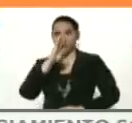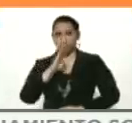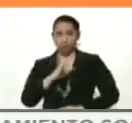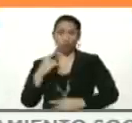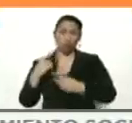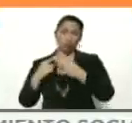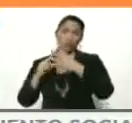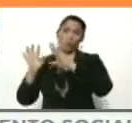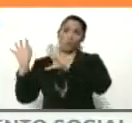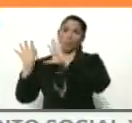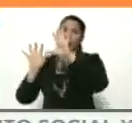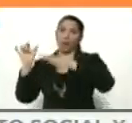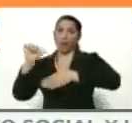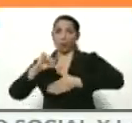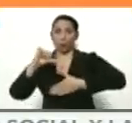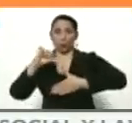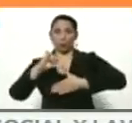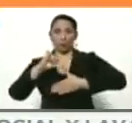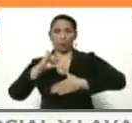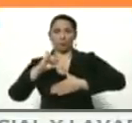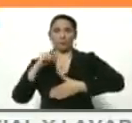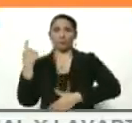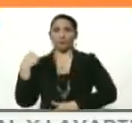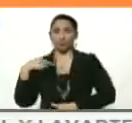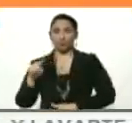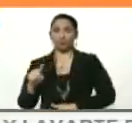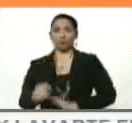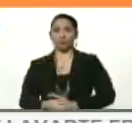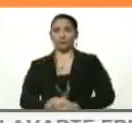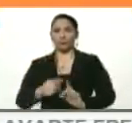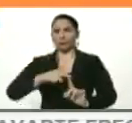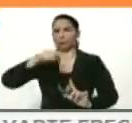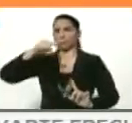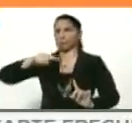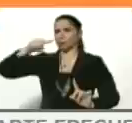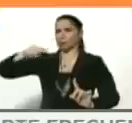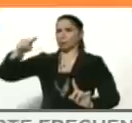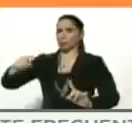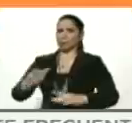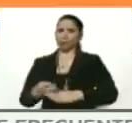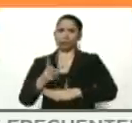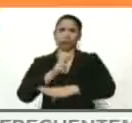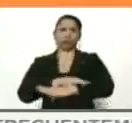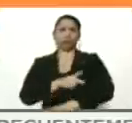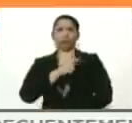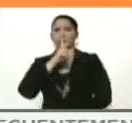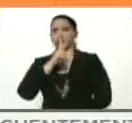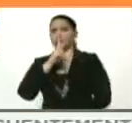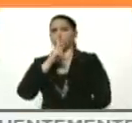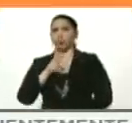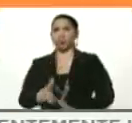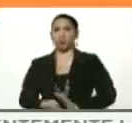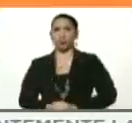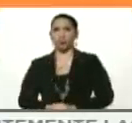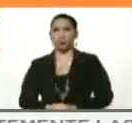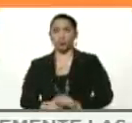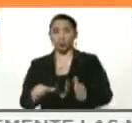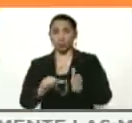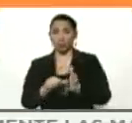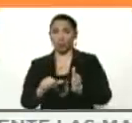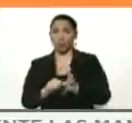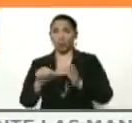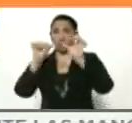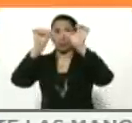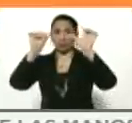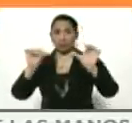otros países de Sudamérica que tienen curvas exponenciales de crecimiento donde, bueno, sus sistemas